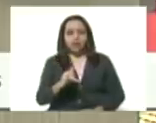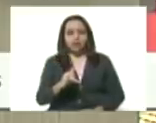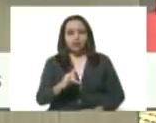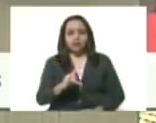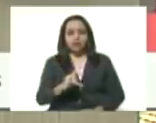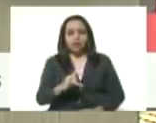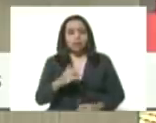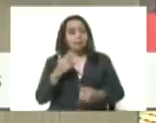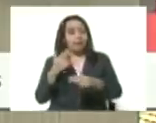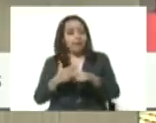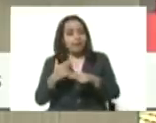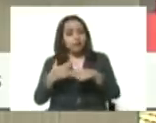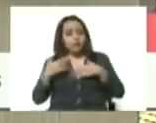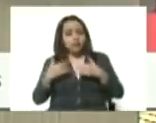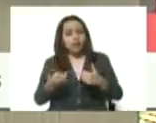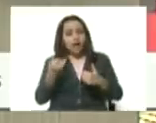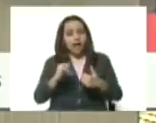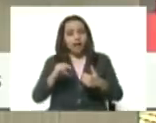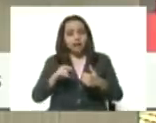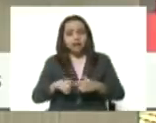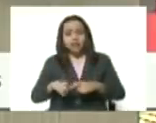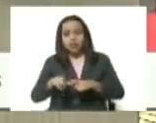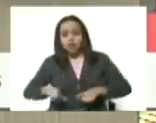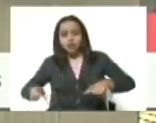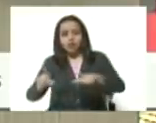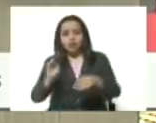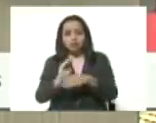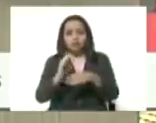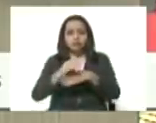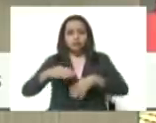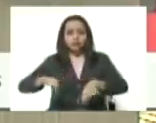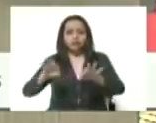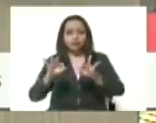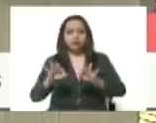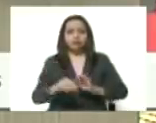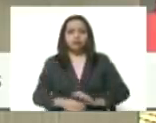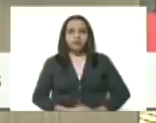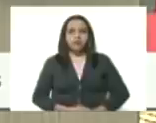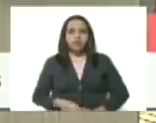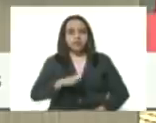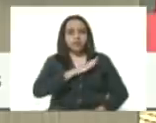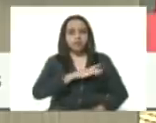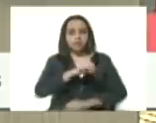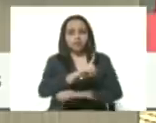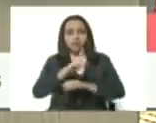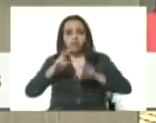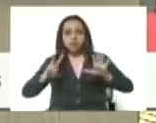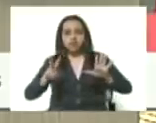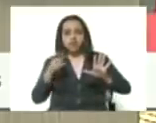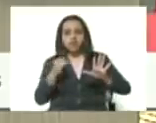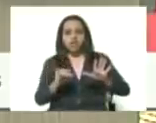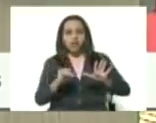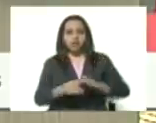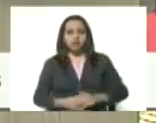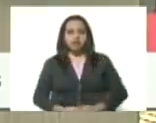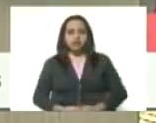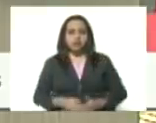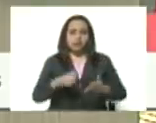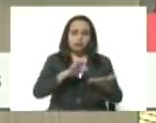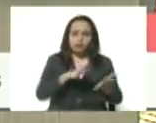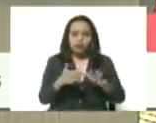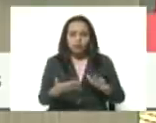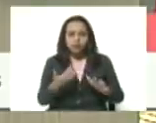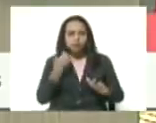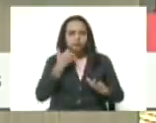de gravedad que están en unidades de cuidados intensivos. Tenemos 17 con síntomas